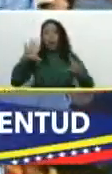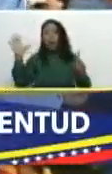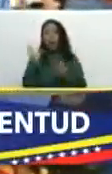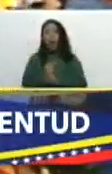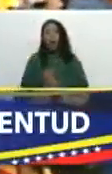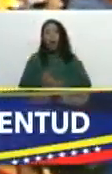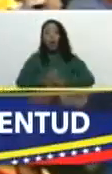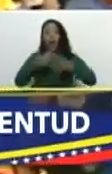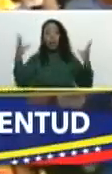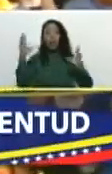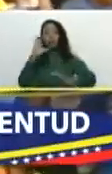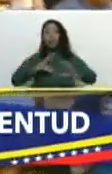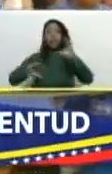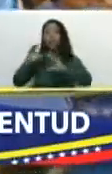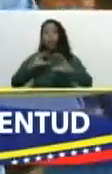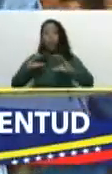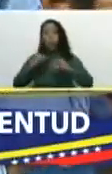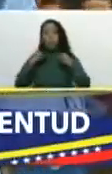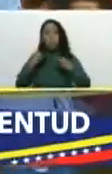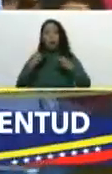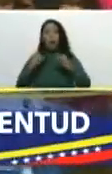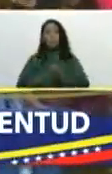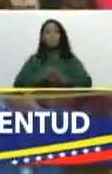tecnológico, a un mundo